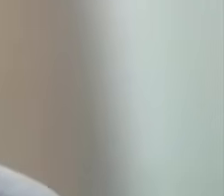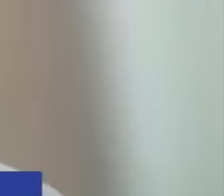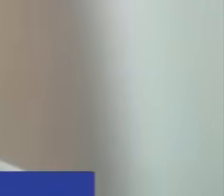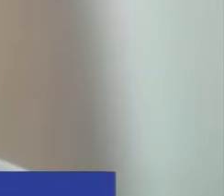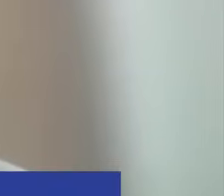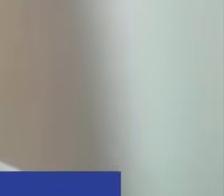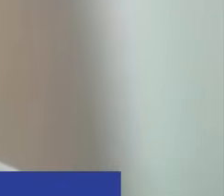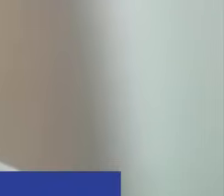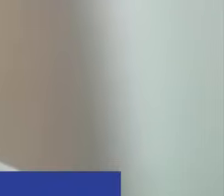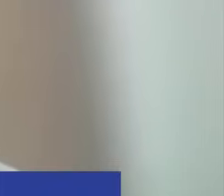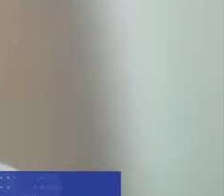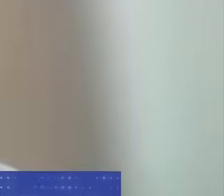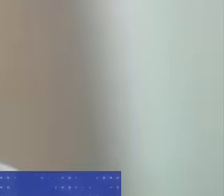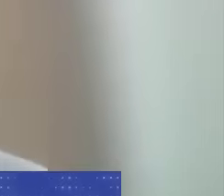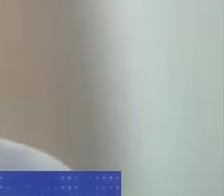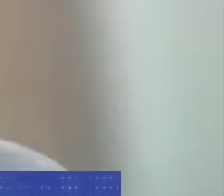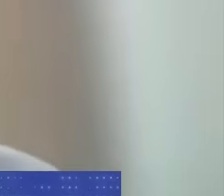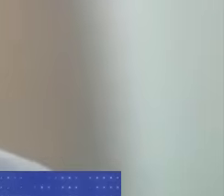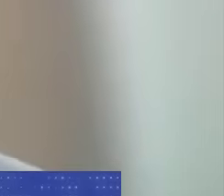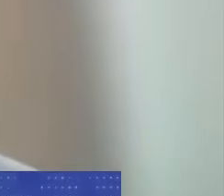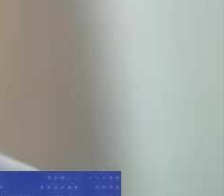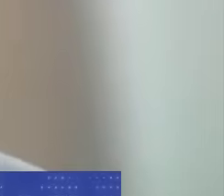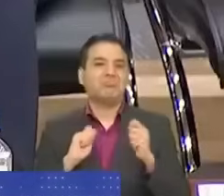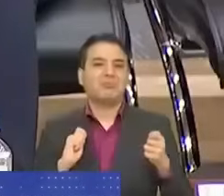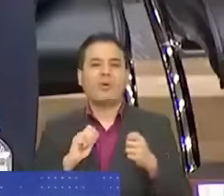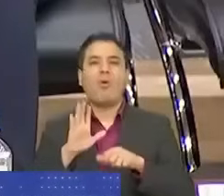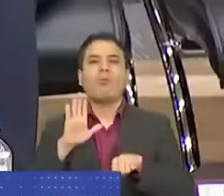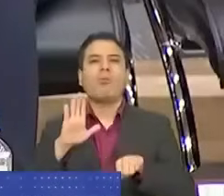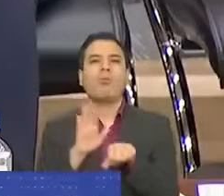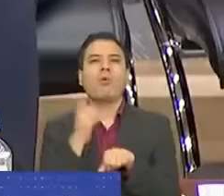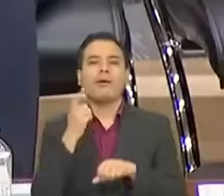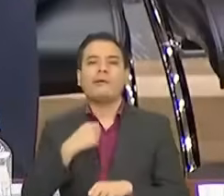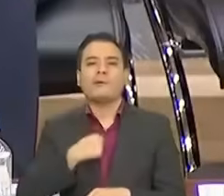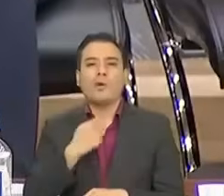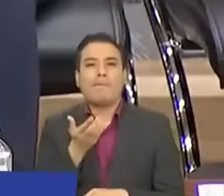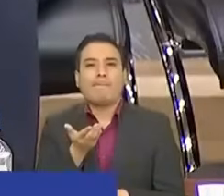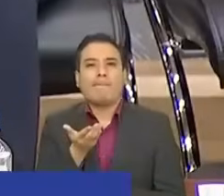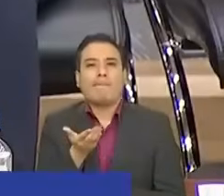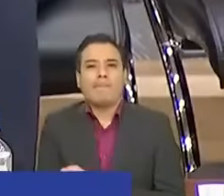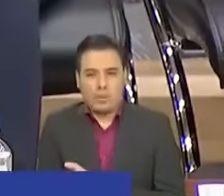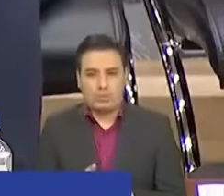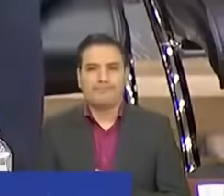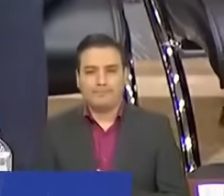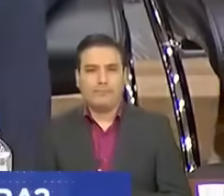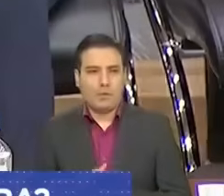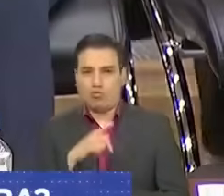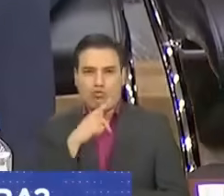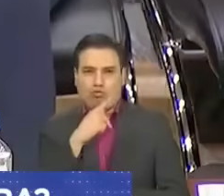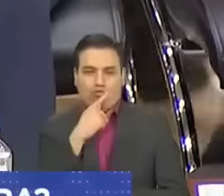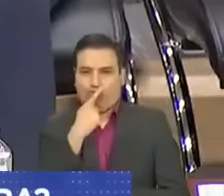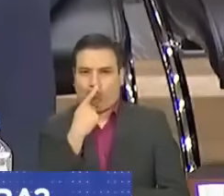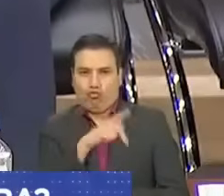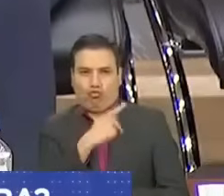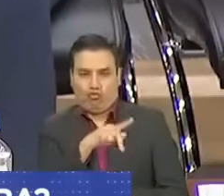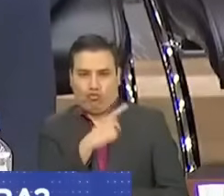INE es decir cualquier acto del INE esto forma parte del orden democrático y del Estado de derecho el INE no